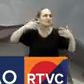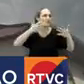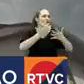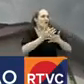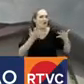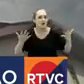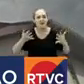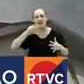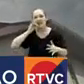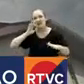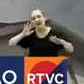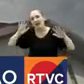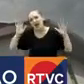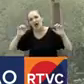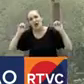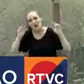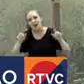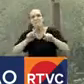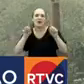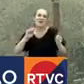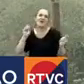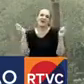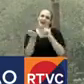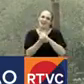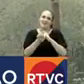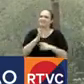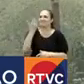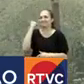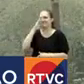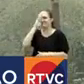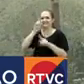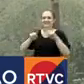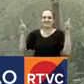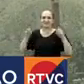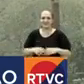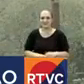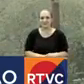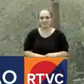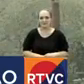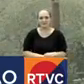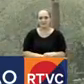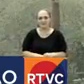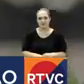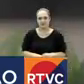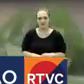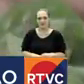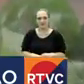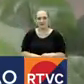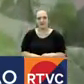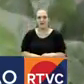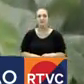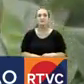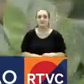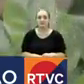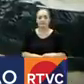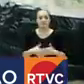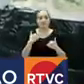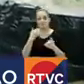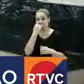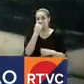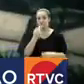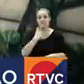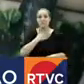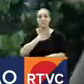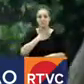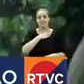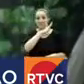Entonces uno también le fue dando otra dinámica. Yo veía turismo, y eso me llamó la atención, porque tengo una finca y